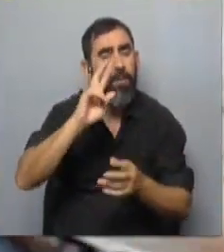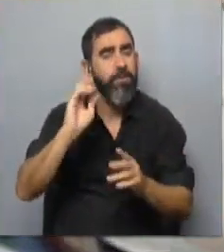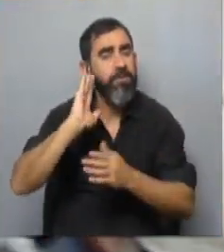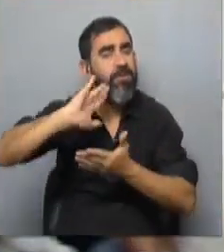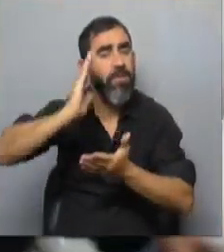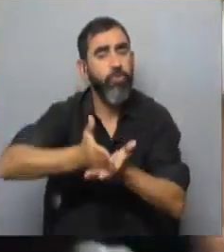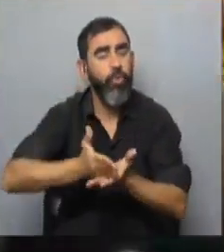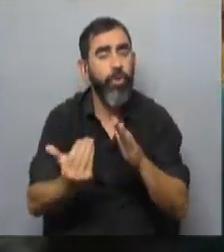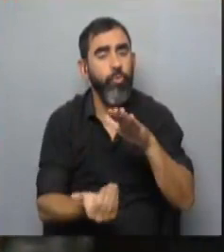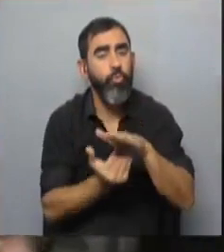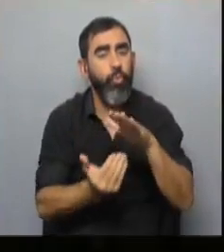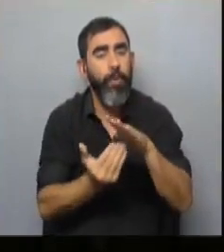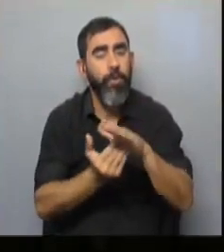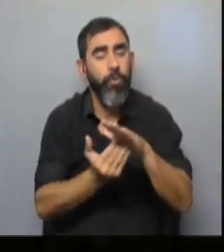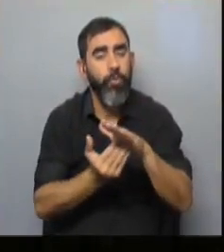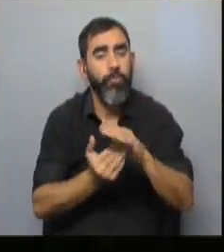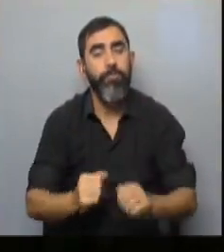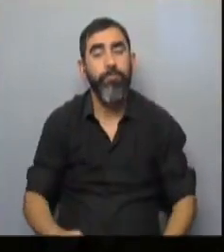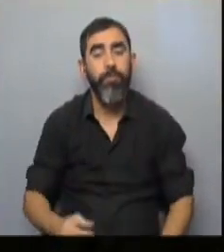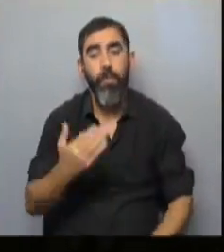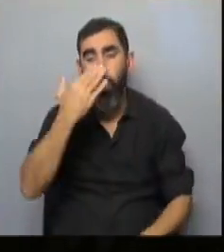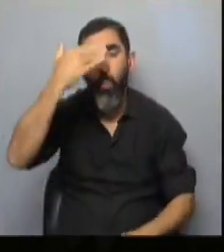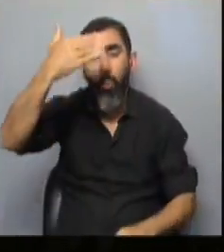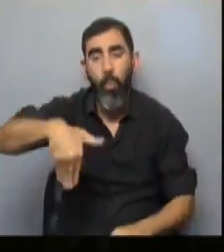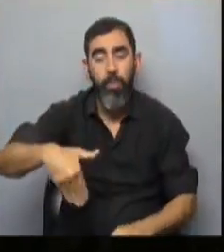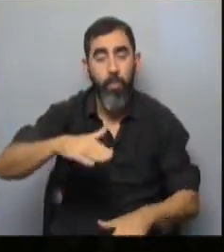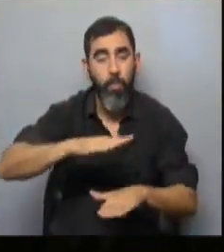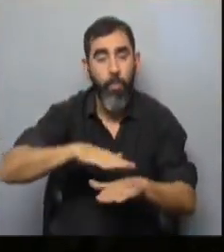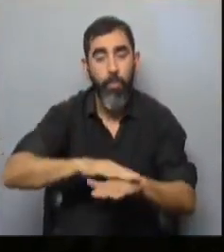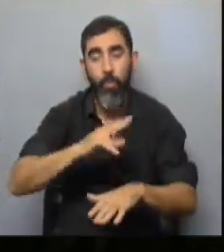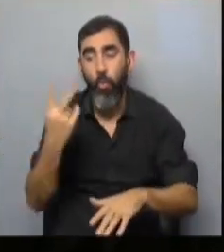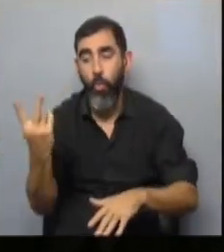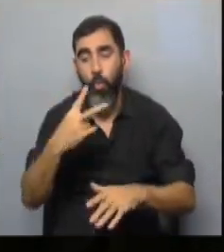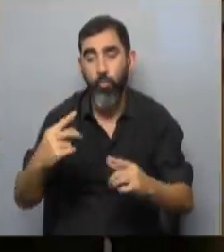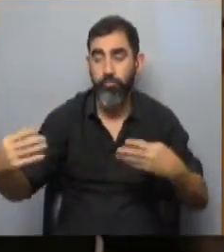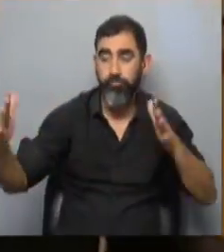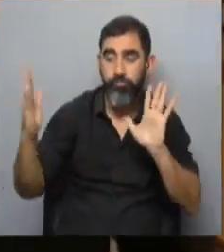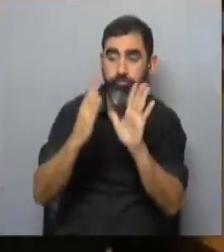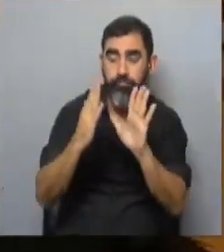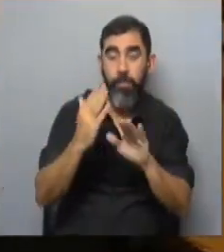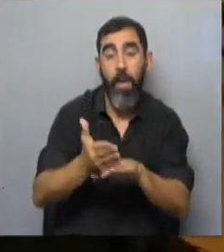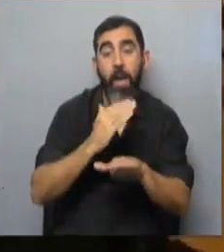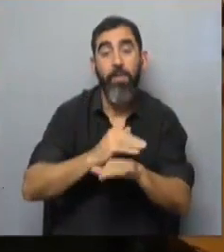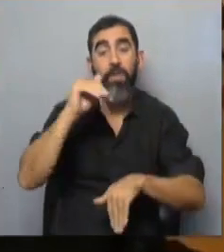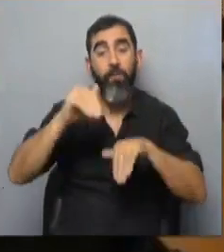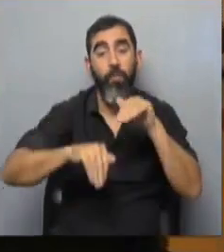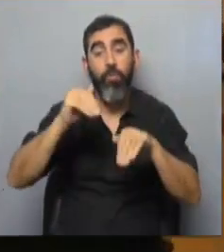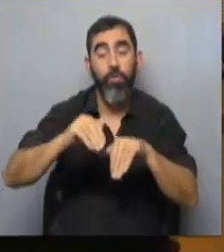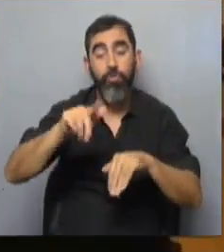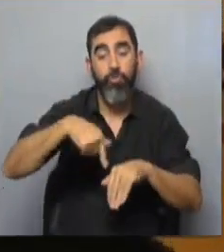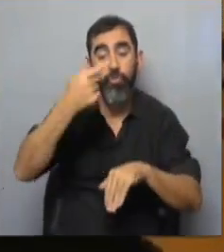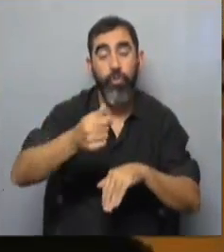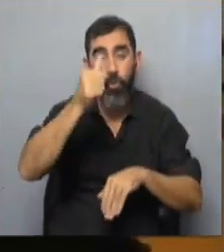del Tribunal Superior de Bogotá. Esta iba a ser la última instancia en la que ambos candidatos se iban a ver frente a frente previo a la segunda vuelta de las